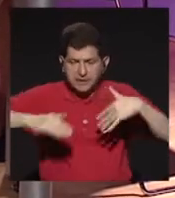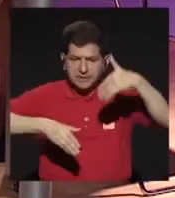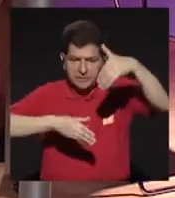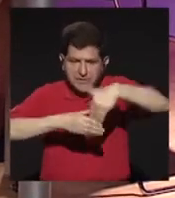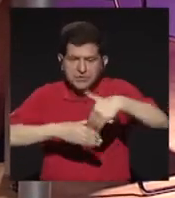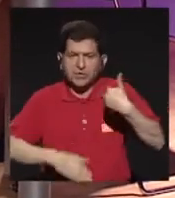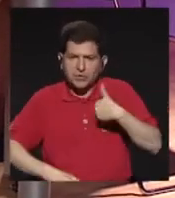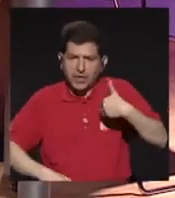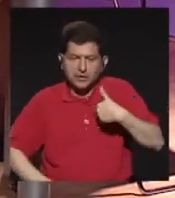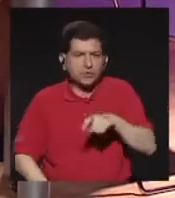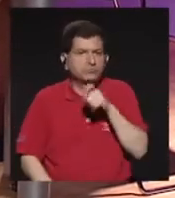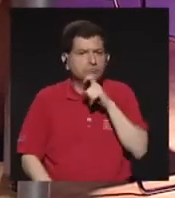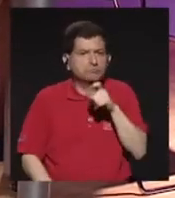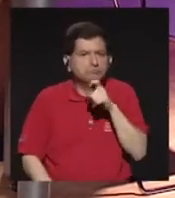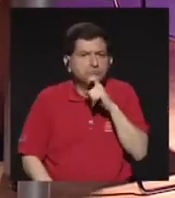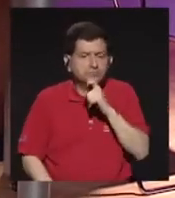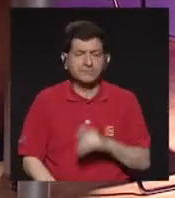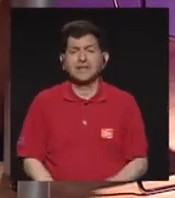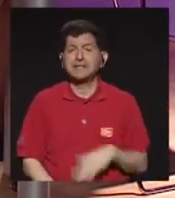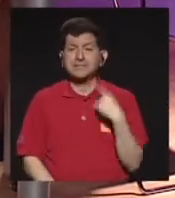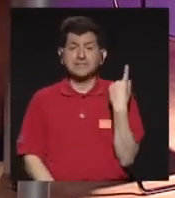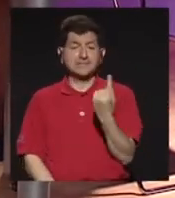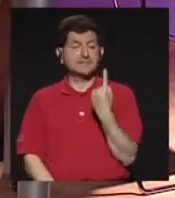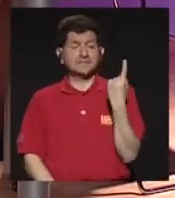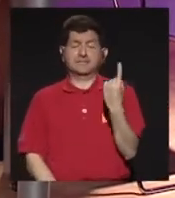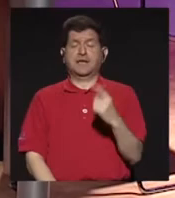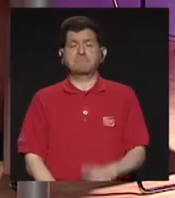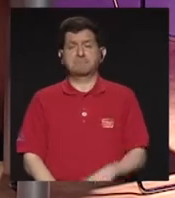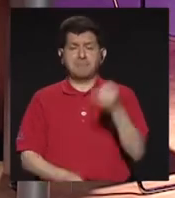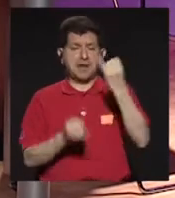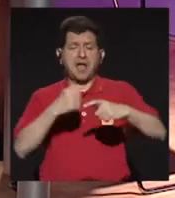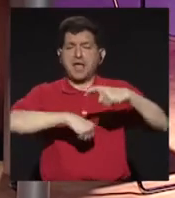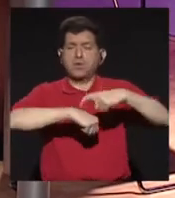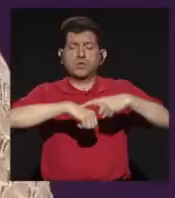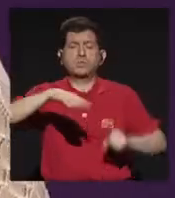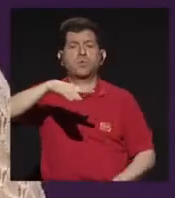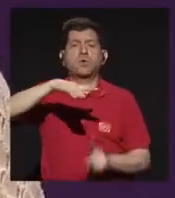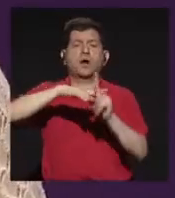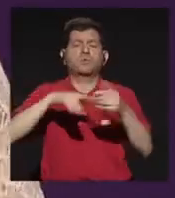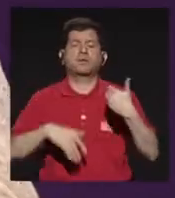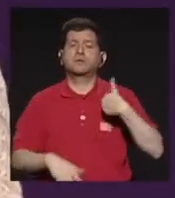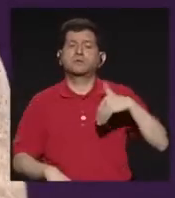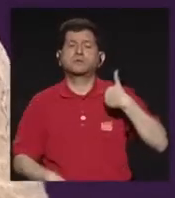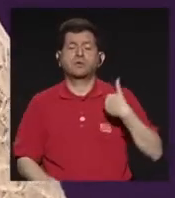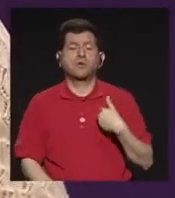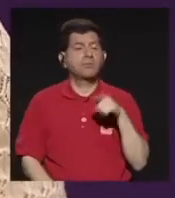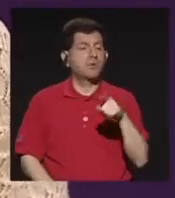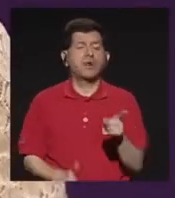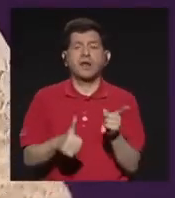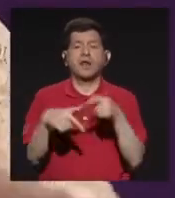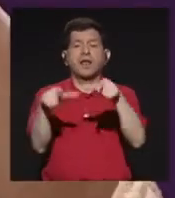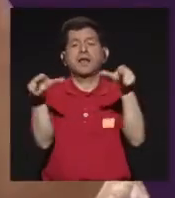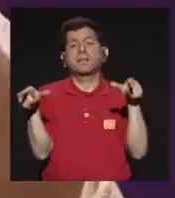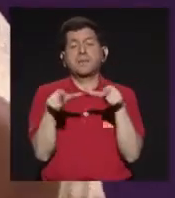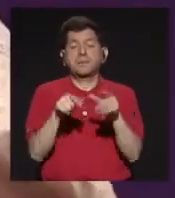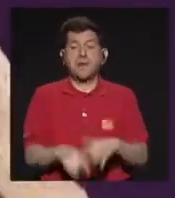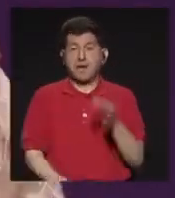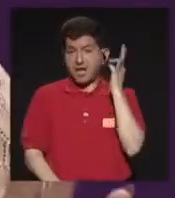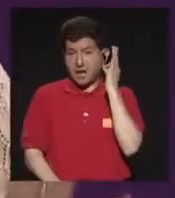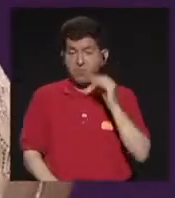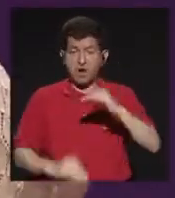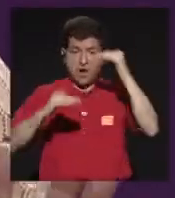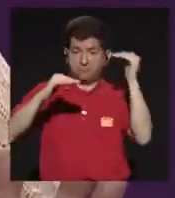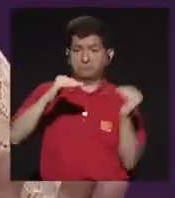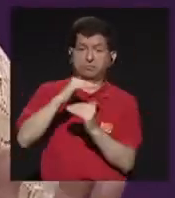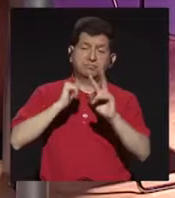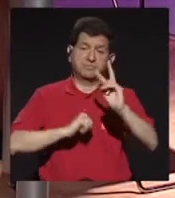los caballeros, ¿verdad? Porque siempre a última hora aparece un caballero que es el que va de primer lugar y la mujer vaya de